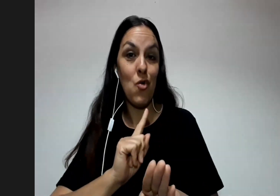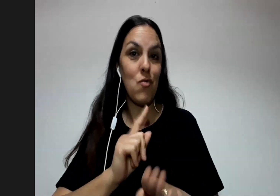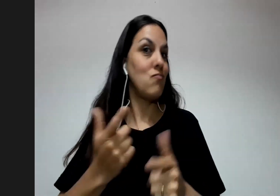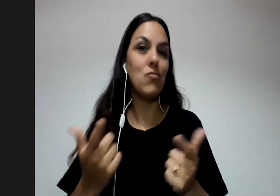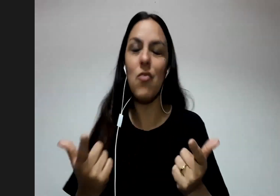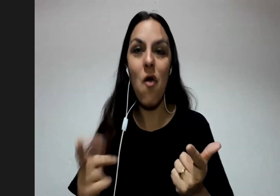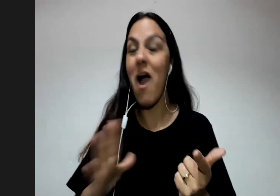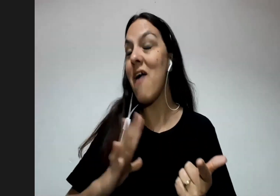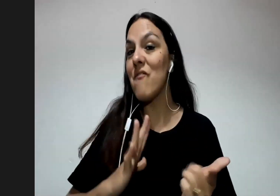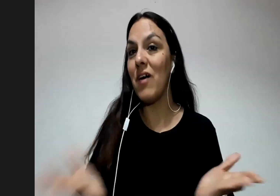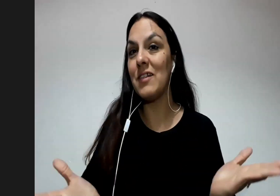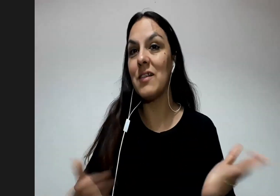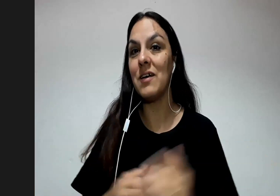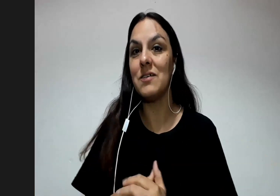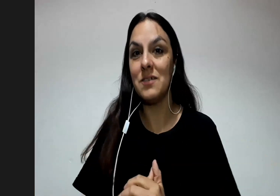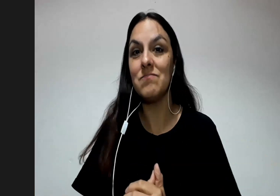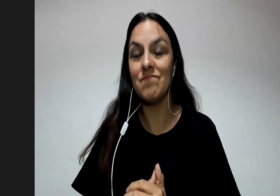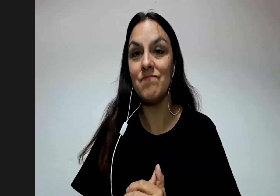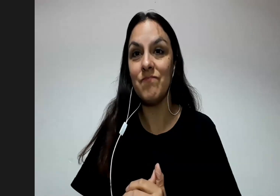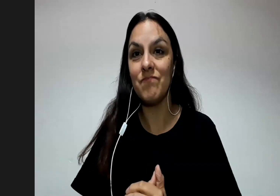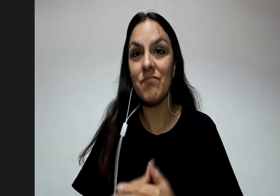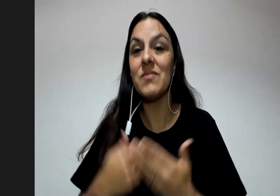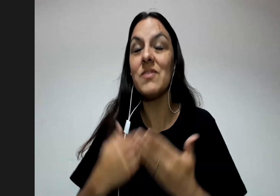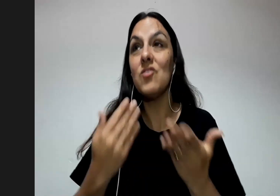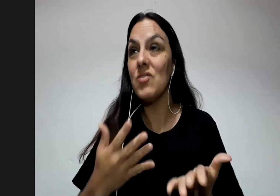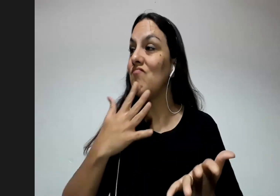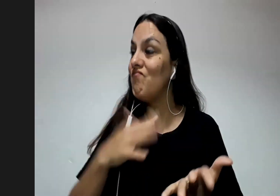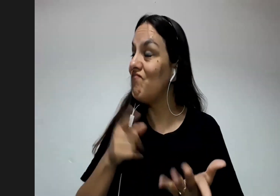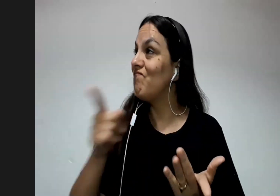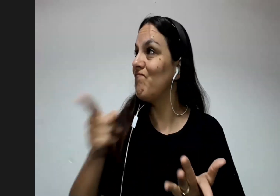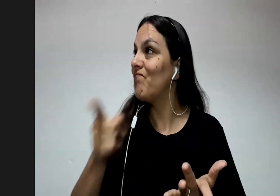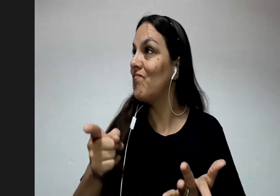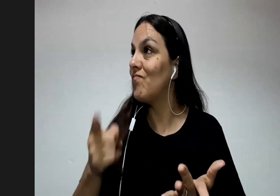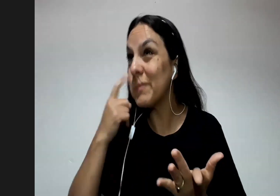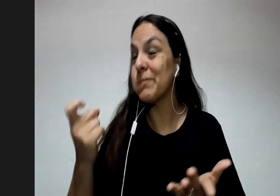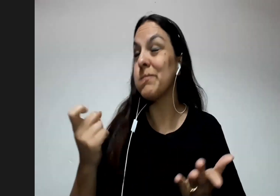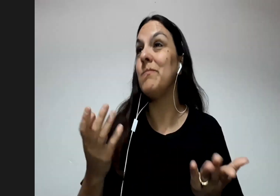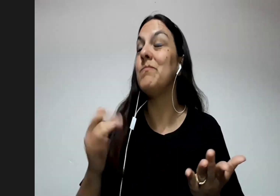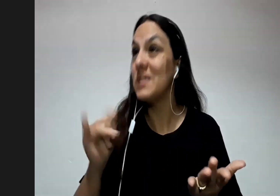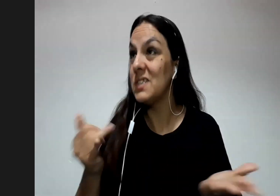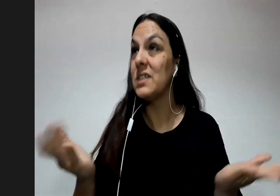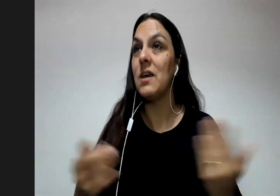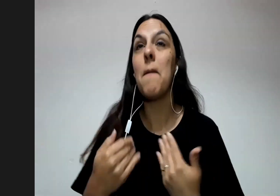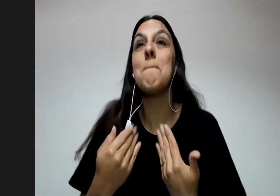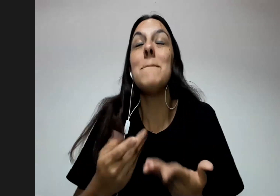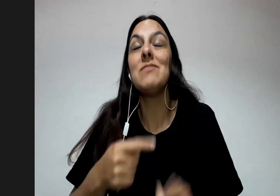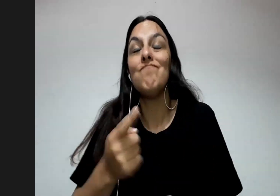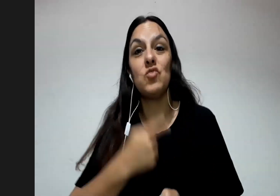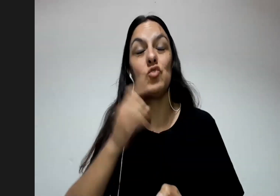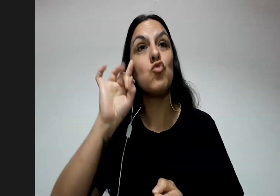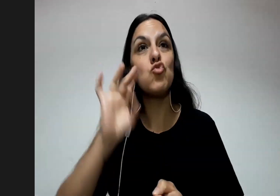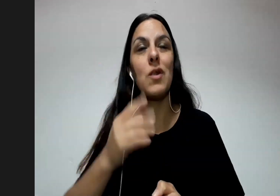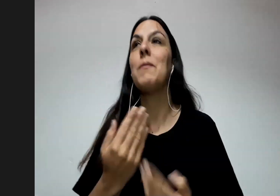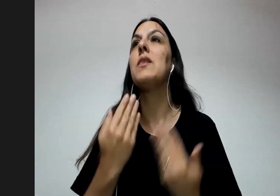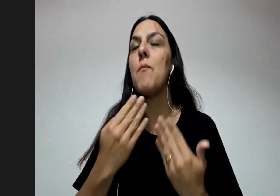Es frustrante, lo entiendo, pero nosotros lo que podemos hacer es visibilizar